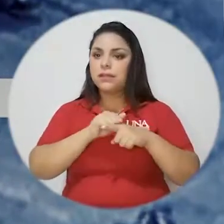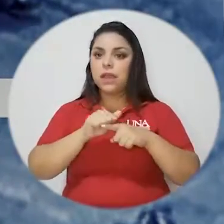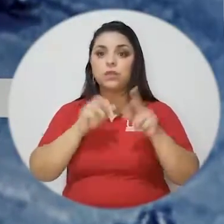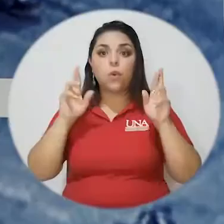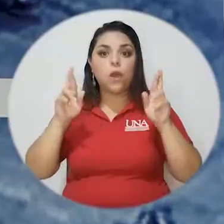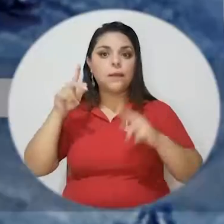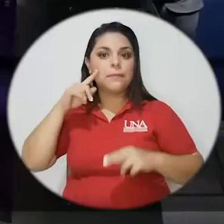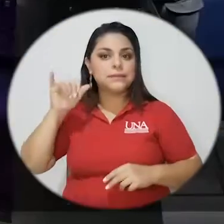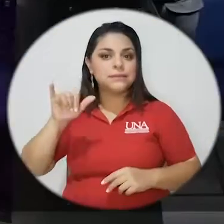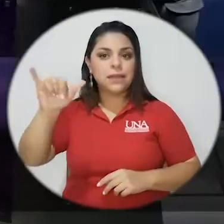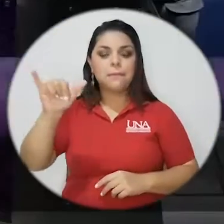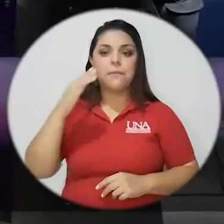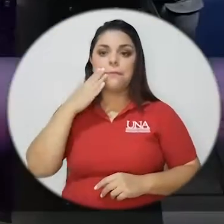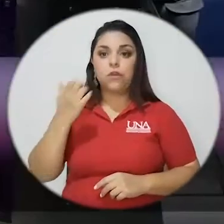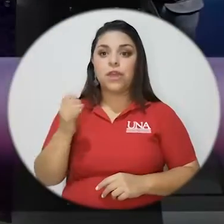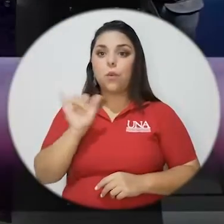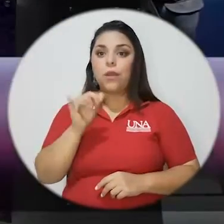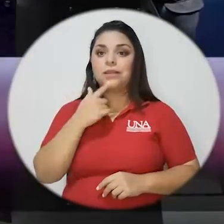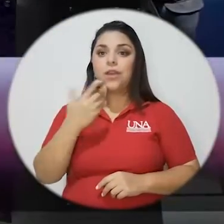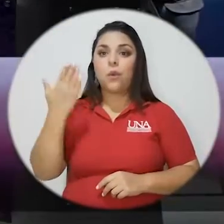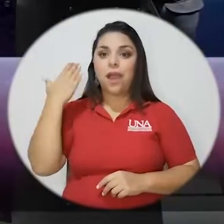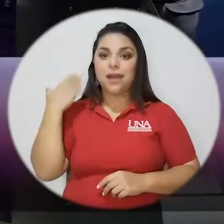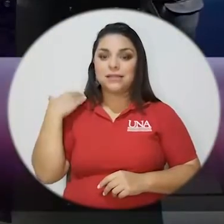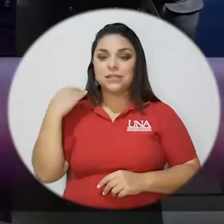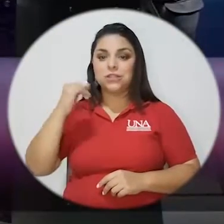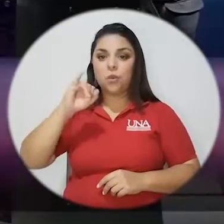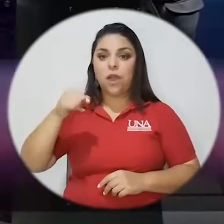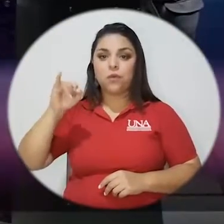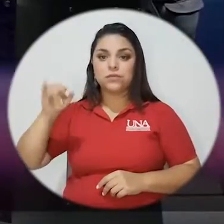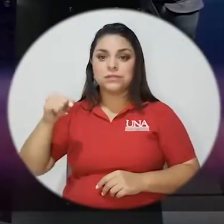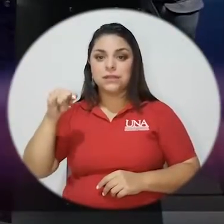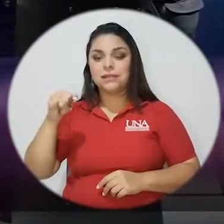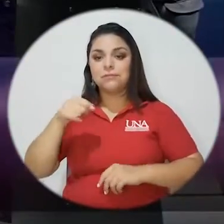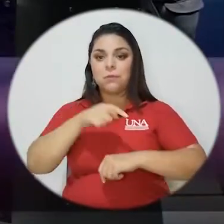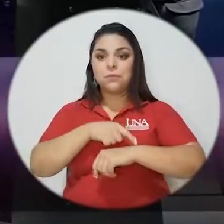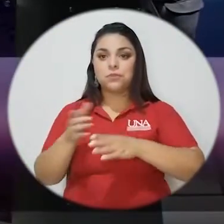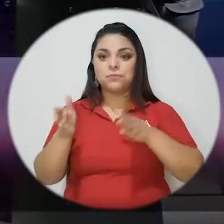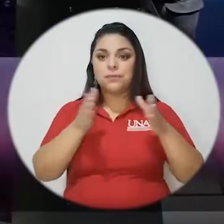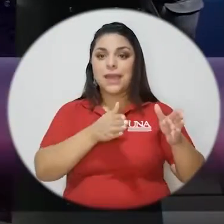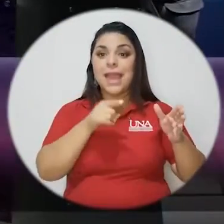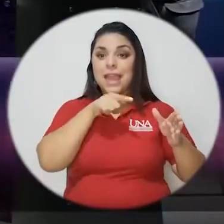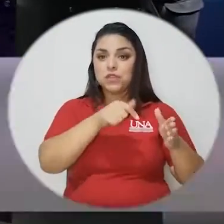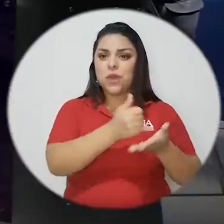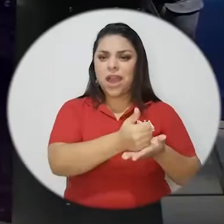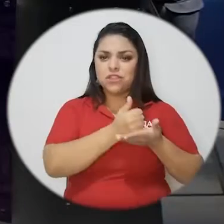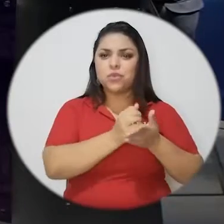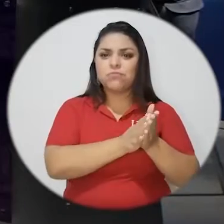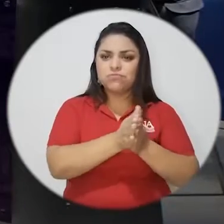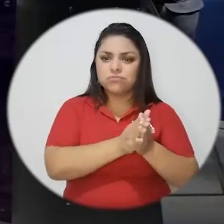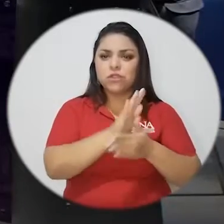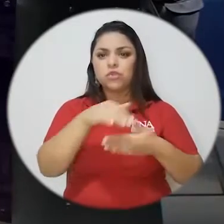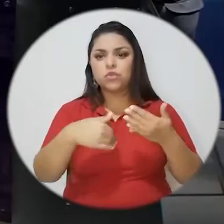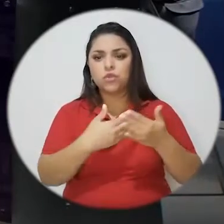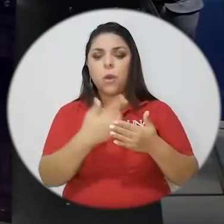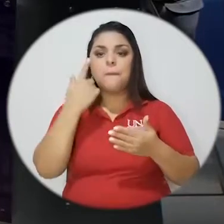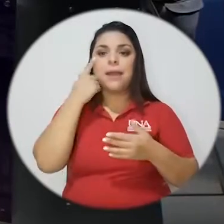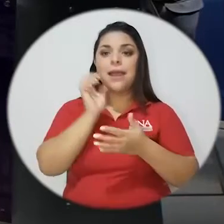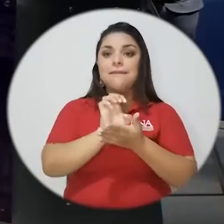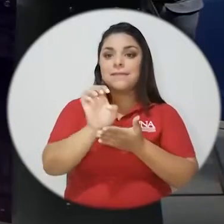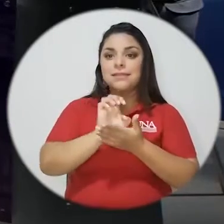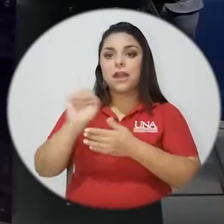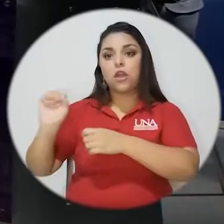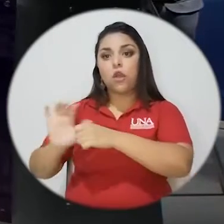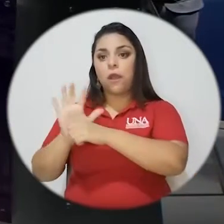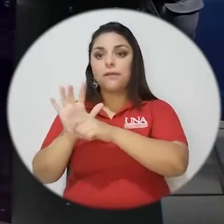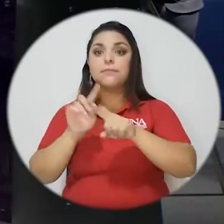para siempre, porque como decía Juan José en el bloque anterior, pues no solo nos sirven para esta pandemia, sino también para otro tipo de